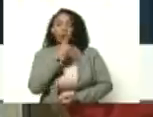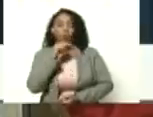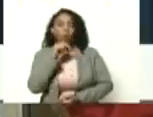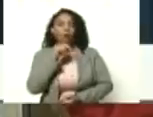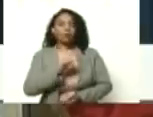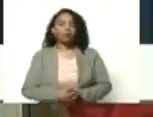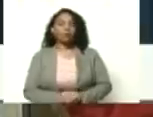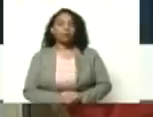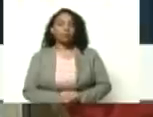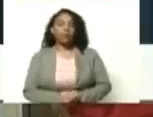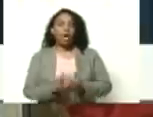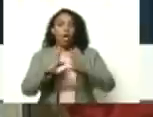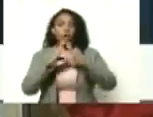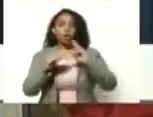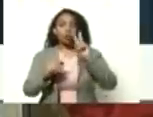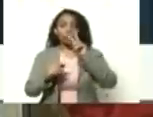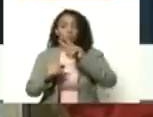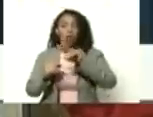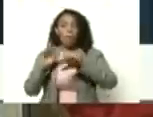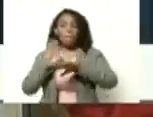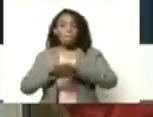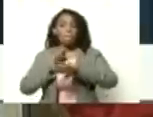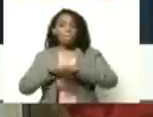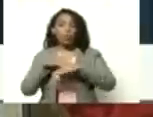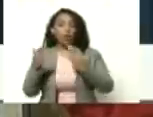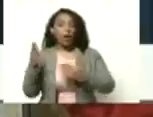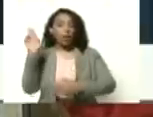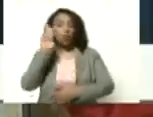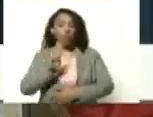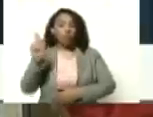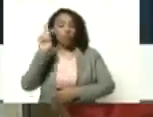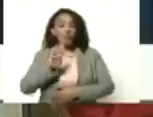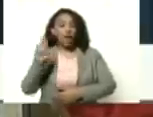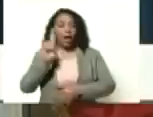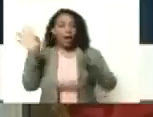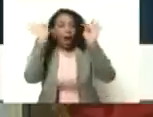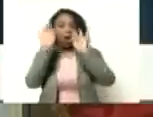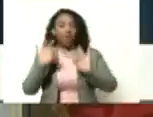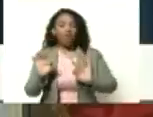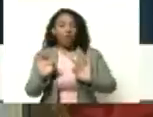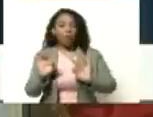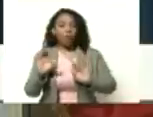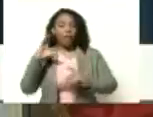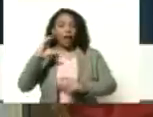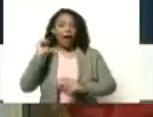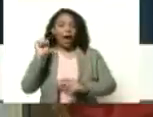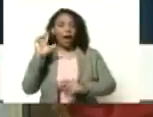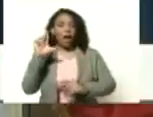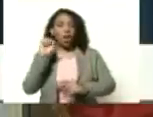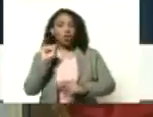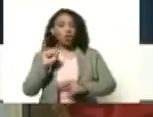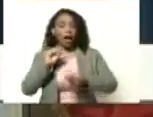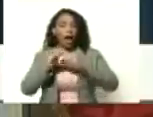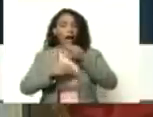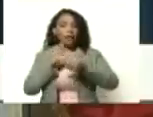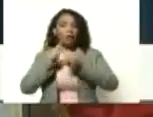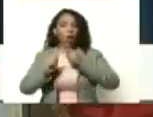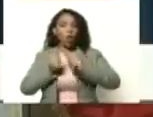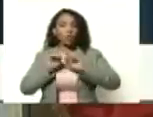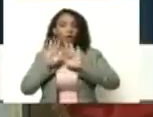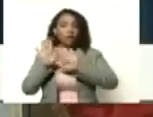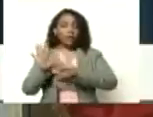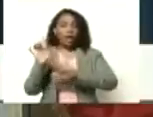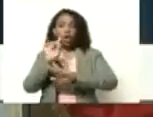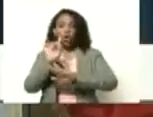desde todo punto de vista porque usar la figura de carlos lam para hacer cosas como esta yo creo que